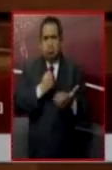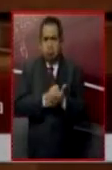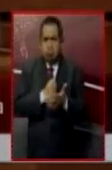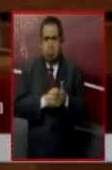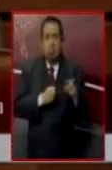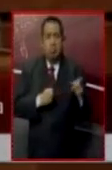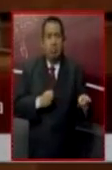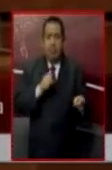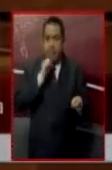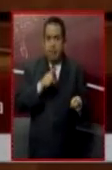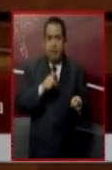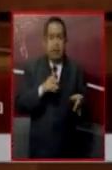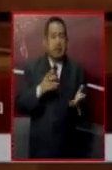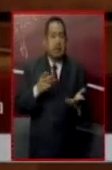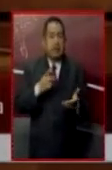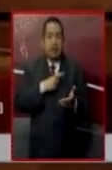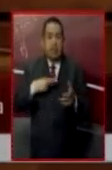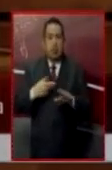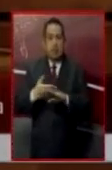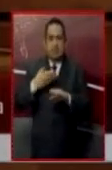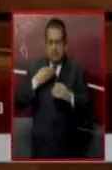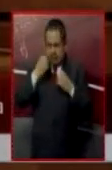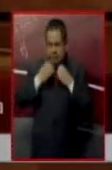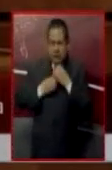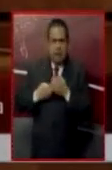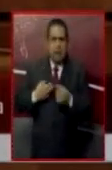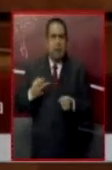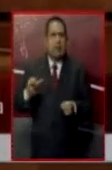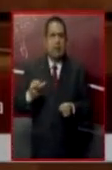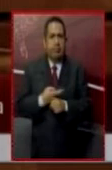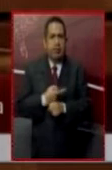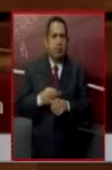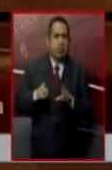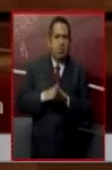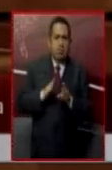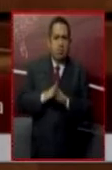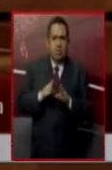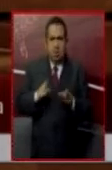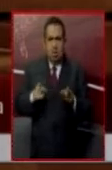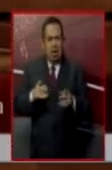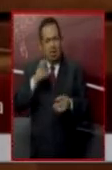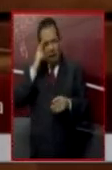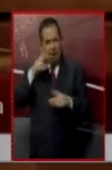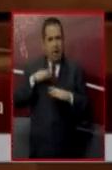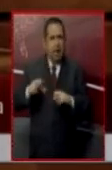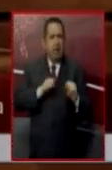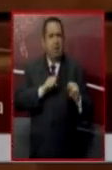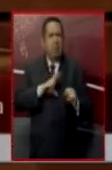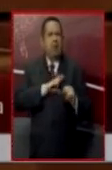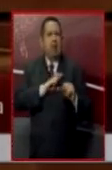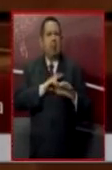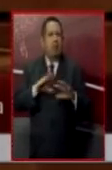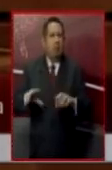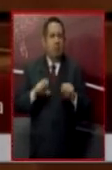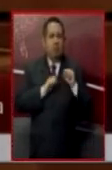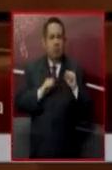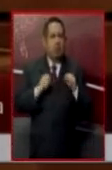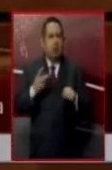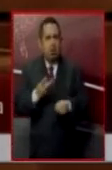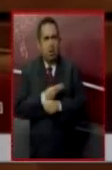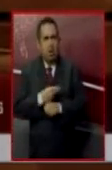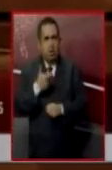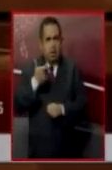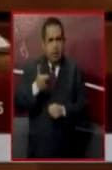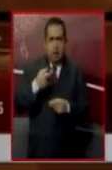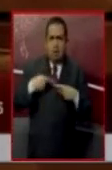exigible al tiempo que se tenga que revisar a fondo lo que ocurrió con esta privatización y revisar el